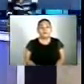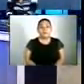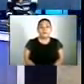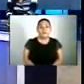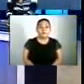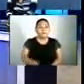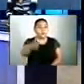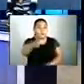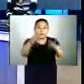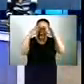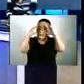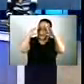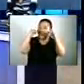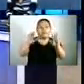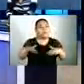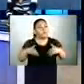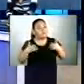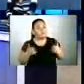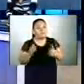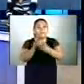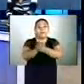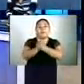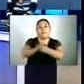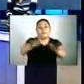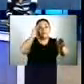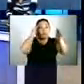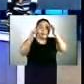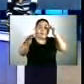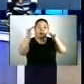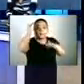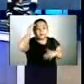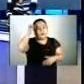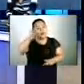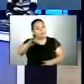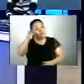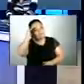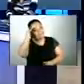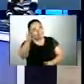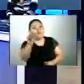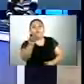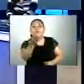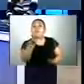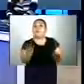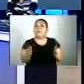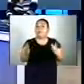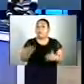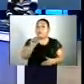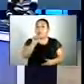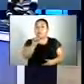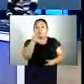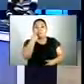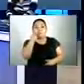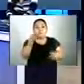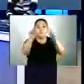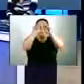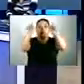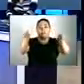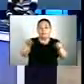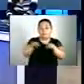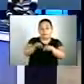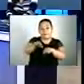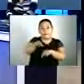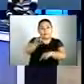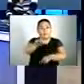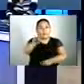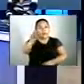Muy buenas noches, ¿qué tal? ¿Cómo están? Qué gusto que nos acompañe. Un saludo muy especial a usted que nos sintoniza a través de la señal de Canal 12 y